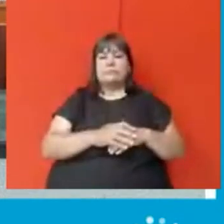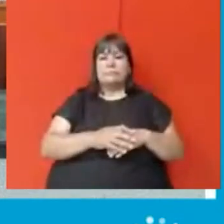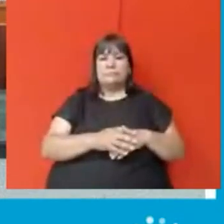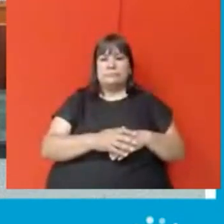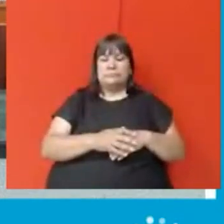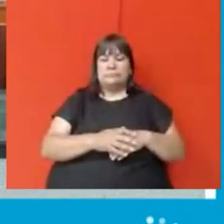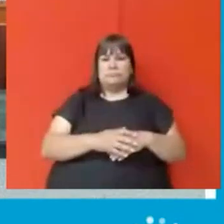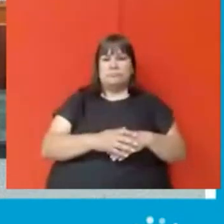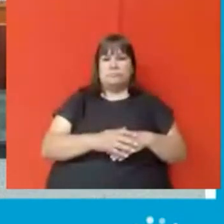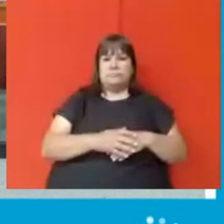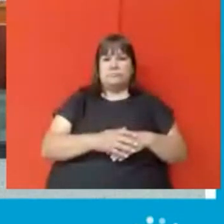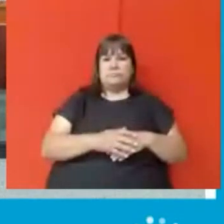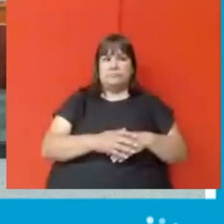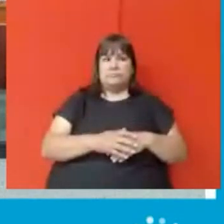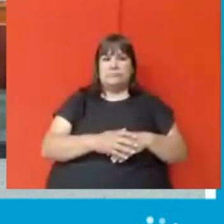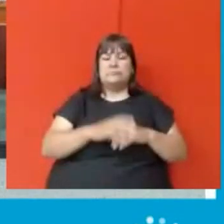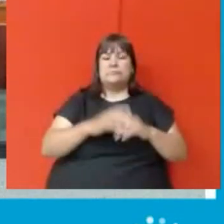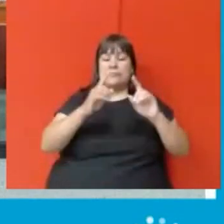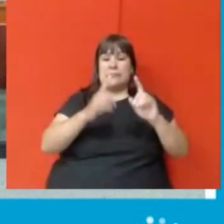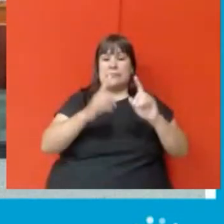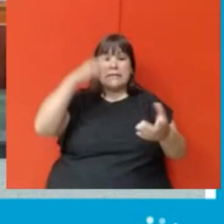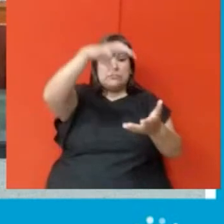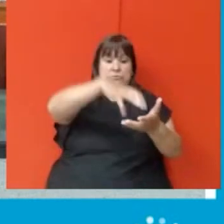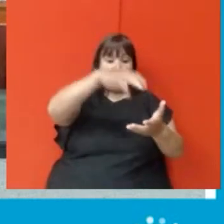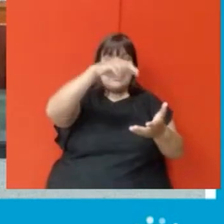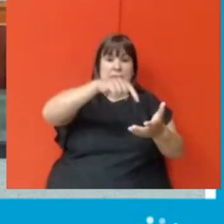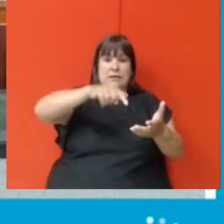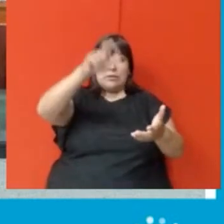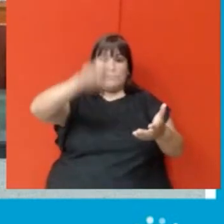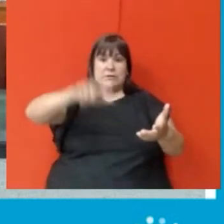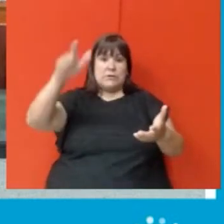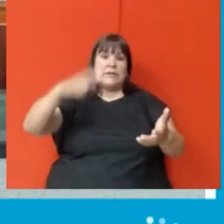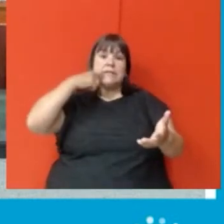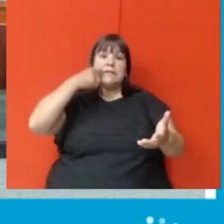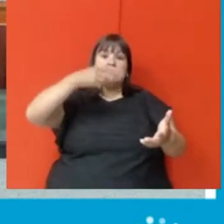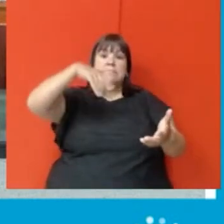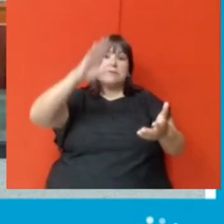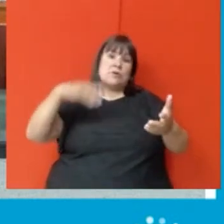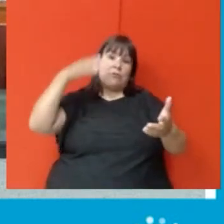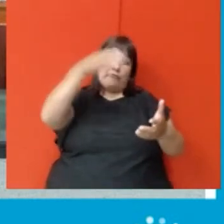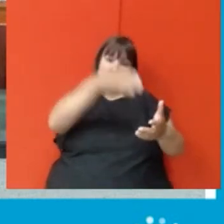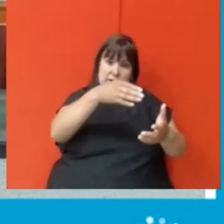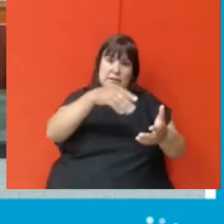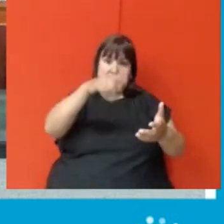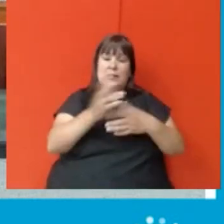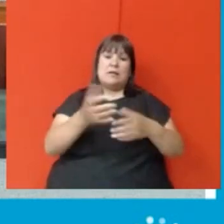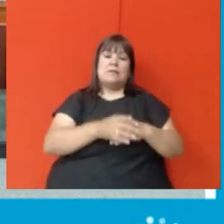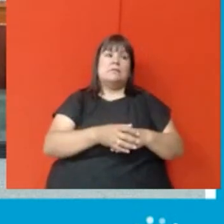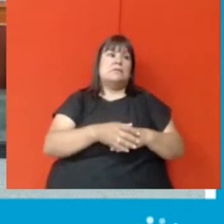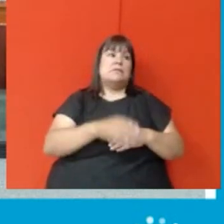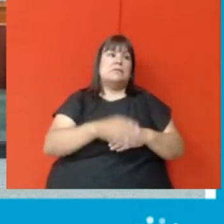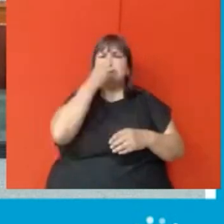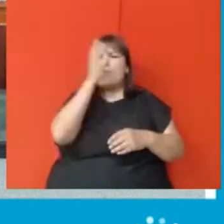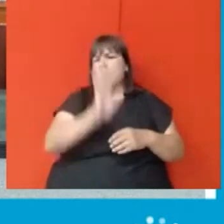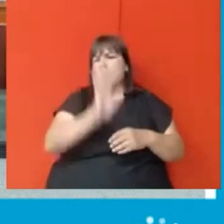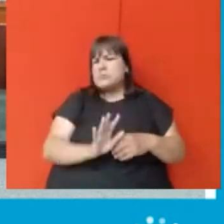Las instituciones de cuidado, lamentablemente, no todas son hermosas, no voy a dar nombres,